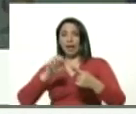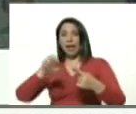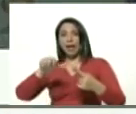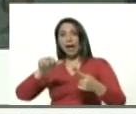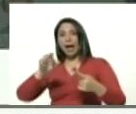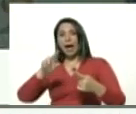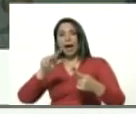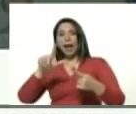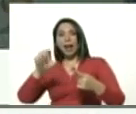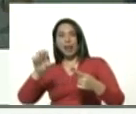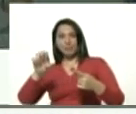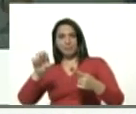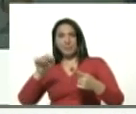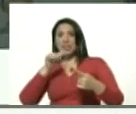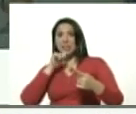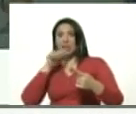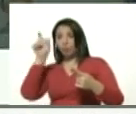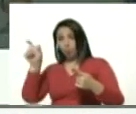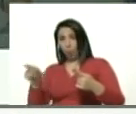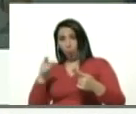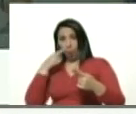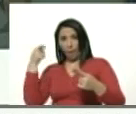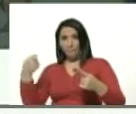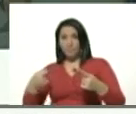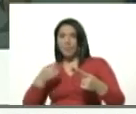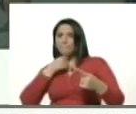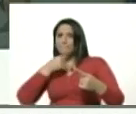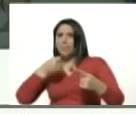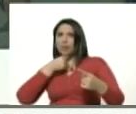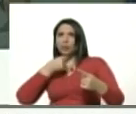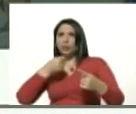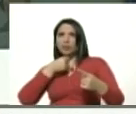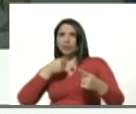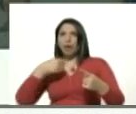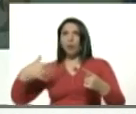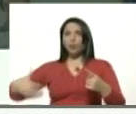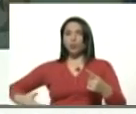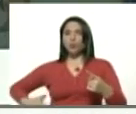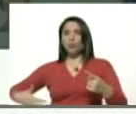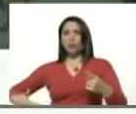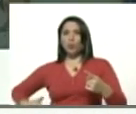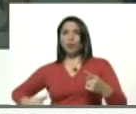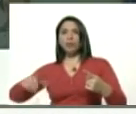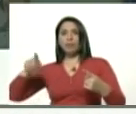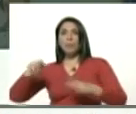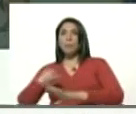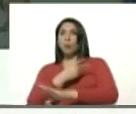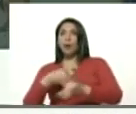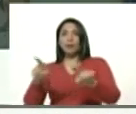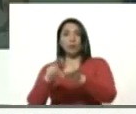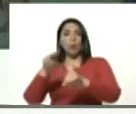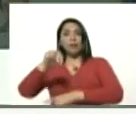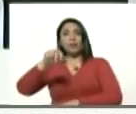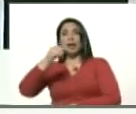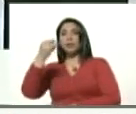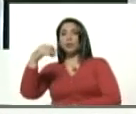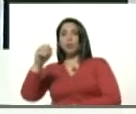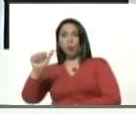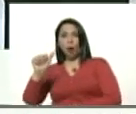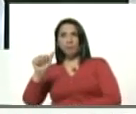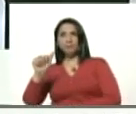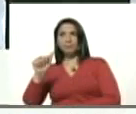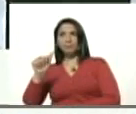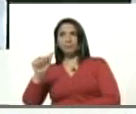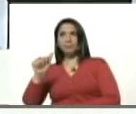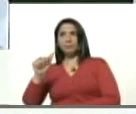Herrera, quien además es periodista, humorista y poeta igual que Aquiles. Es prologuista